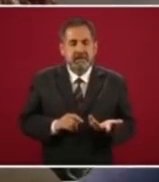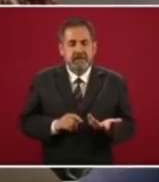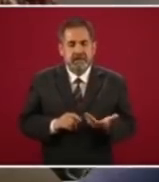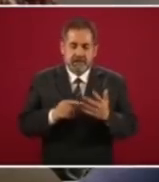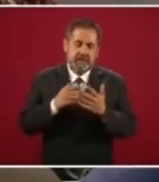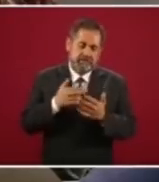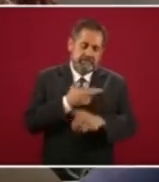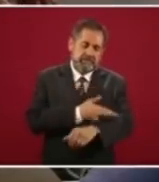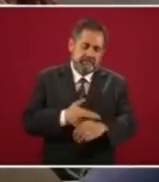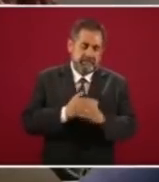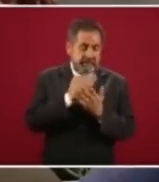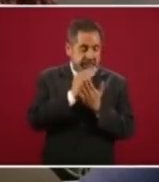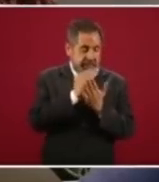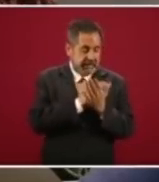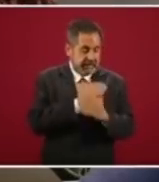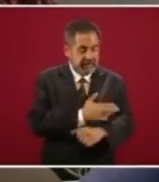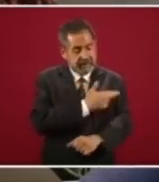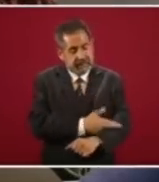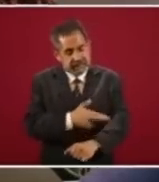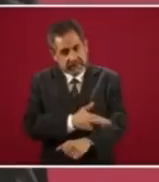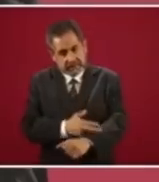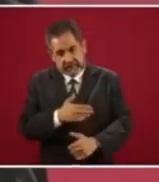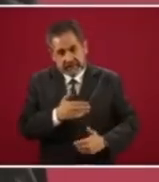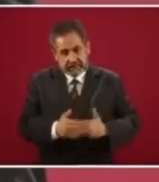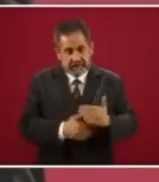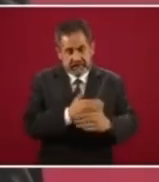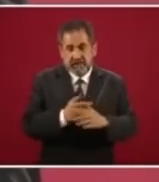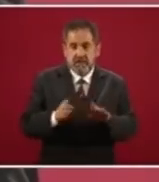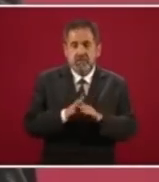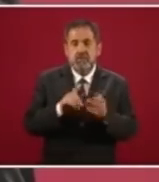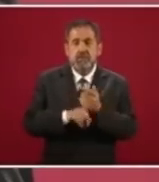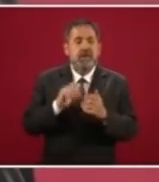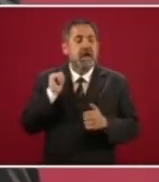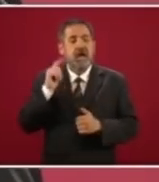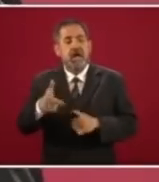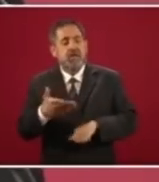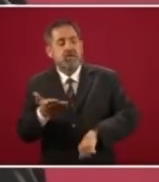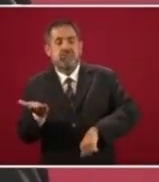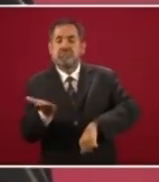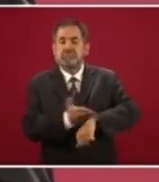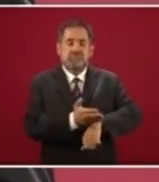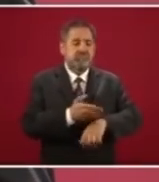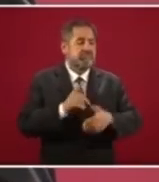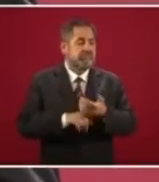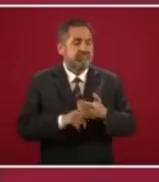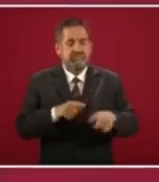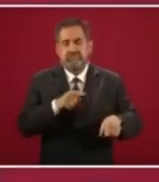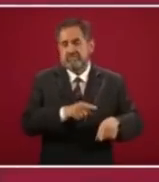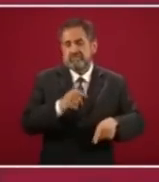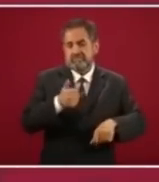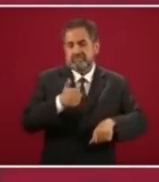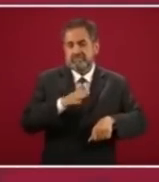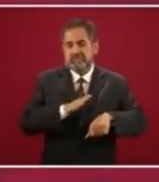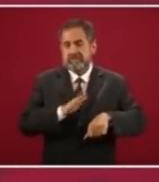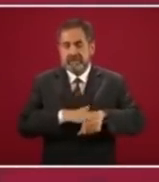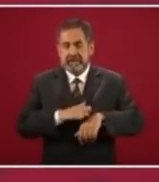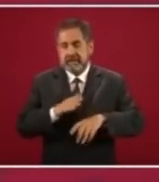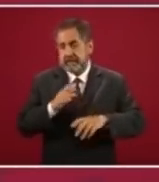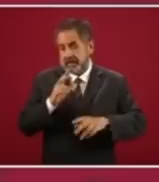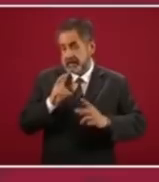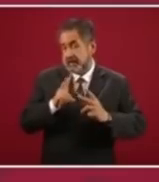a los procedimientos legales, pues sanciones administrativas y o